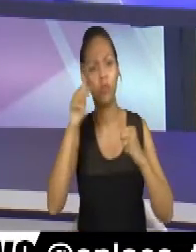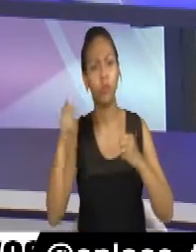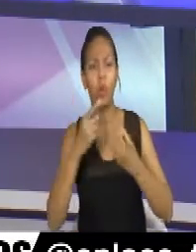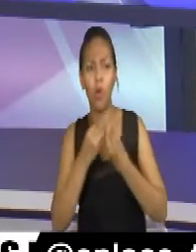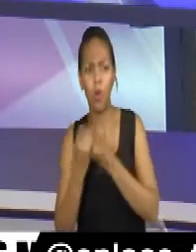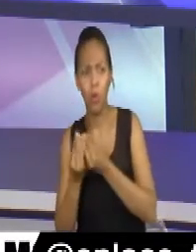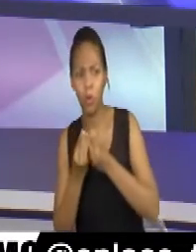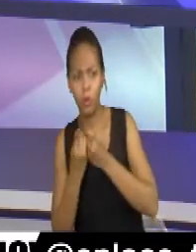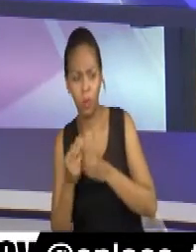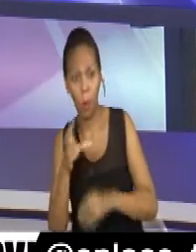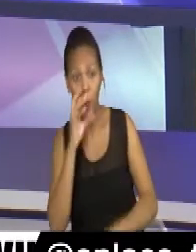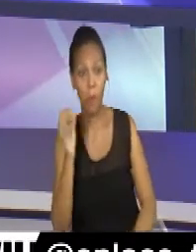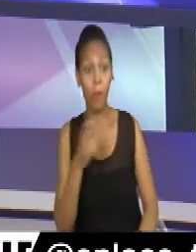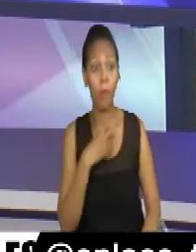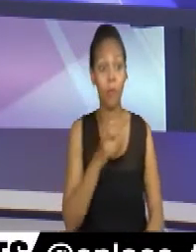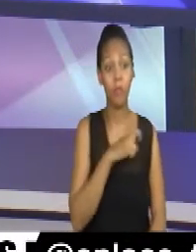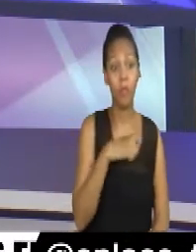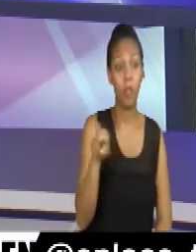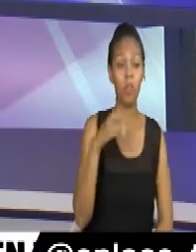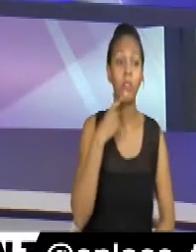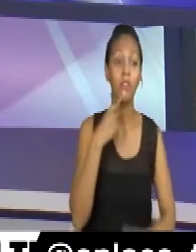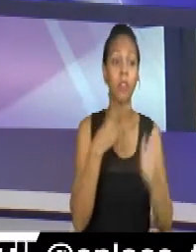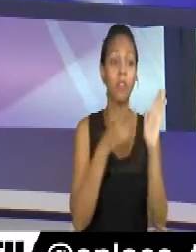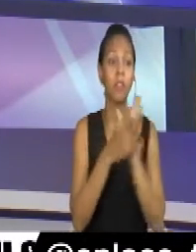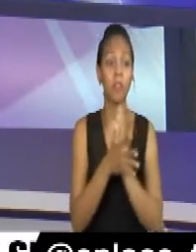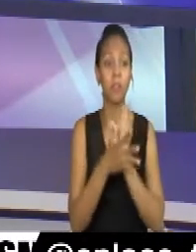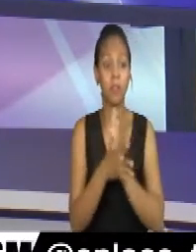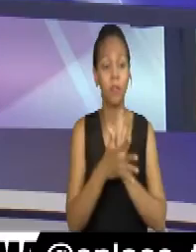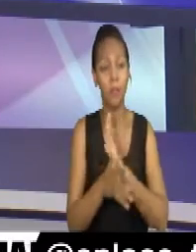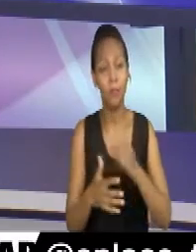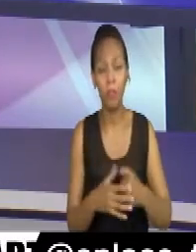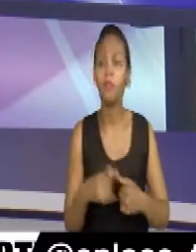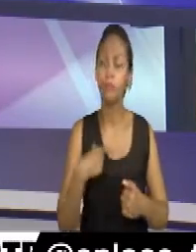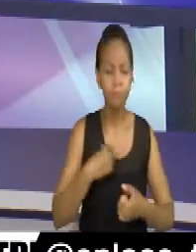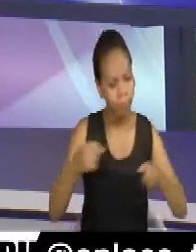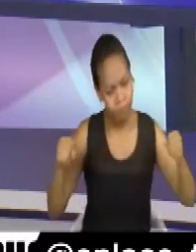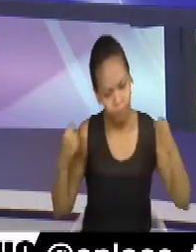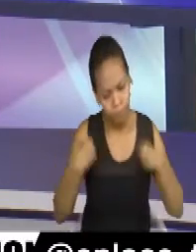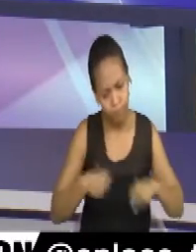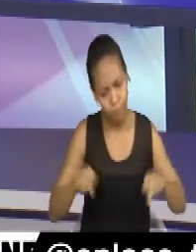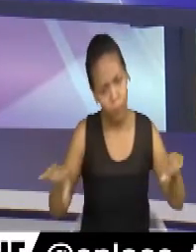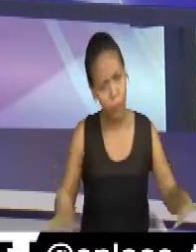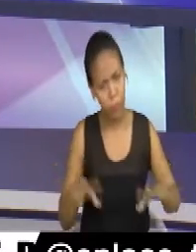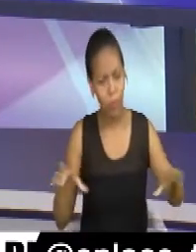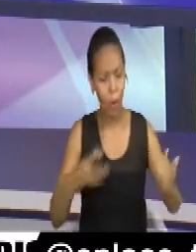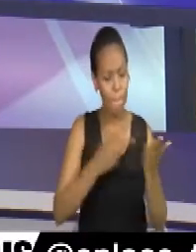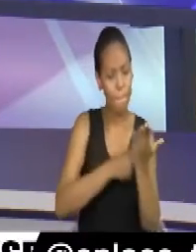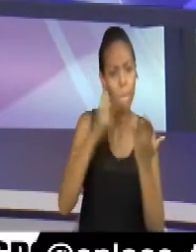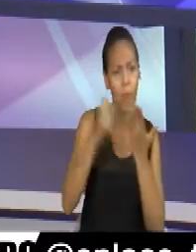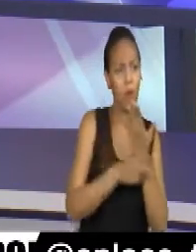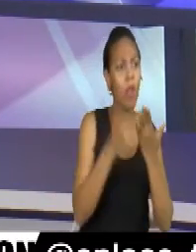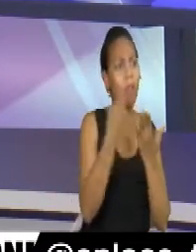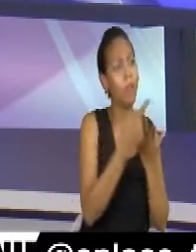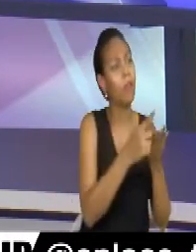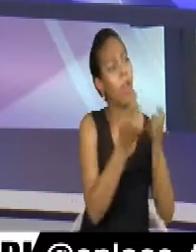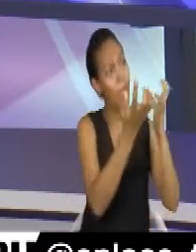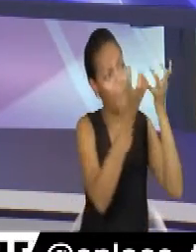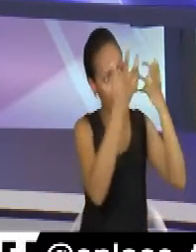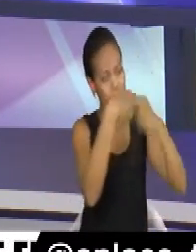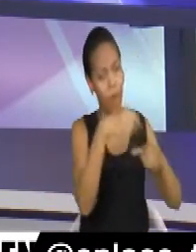vocero que el Comité Cívico Popular sigue trabajando para sacar adelante el proyecto de modernización de la refinería de esta